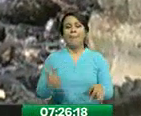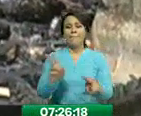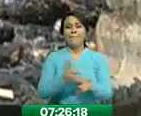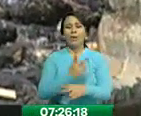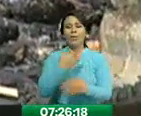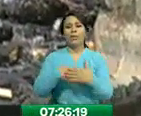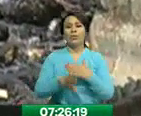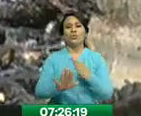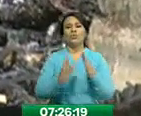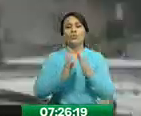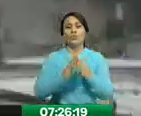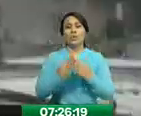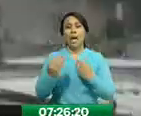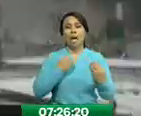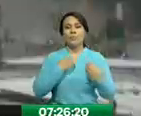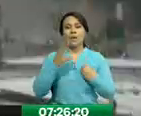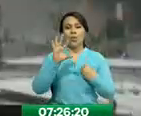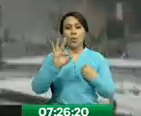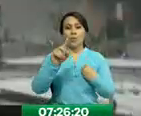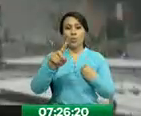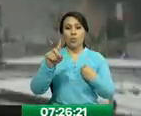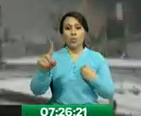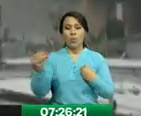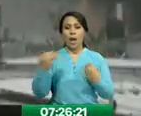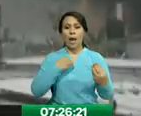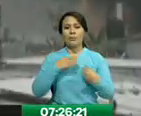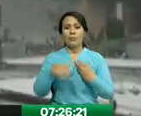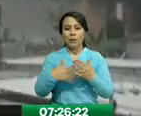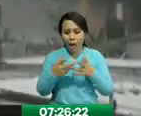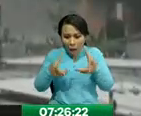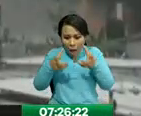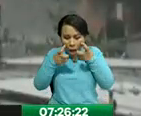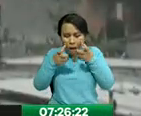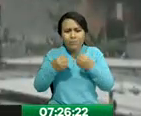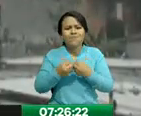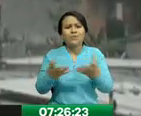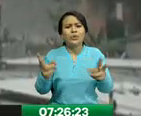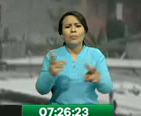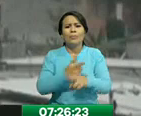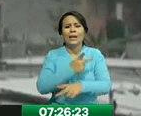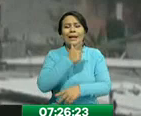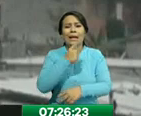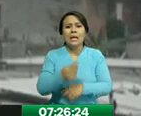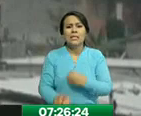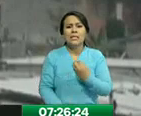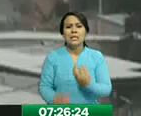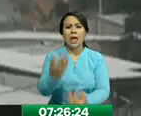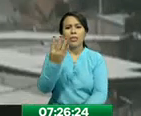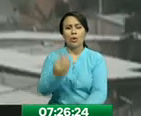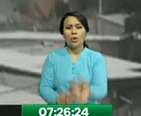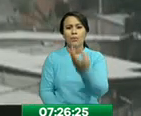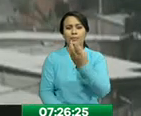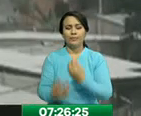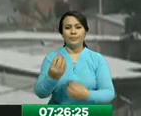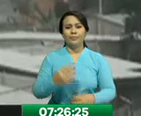inmueble. Las cámaras del EQ911 lograron captar la magnitud del incendio.